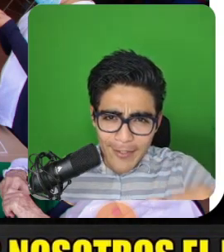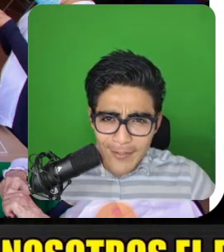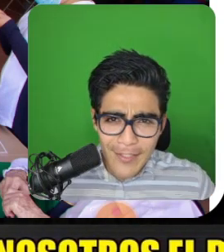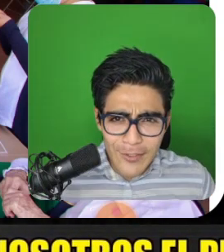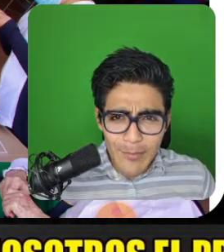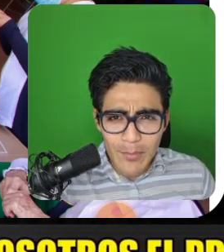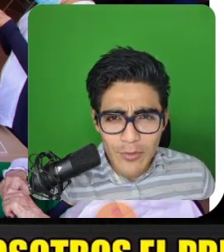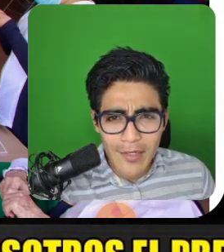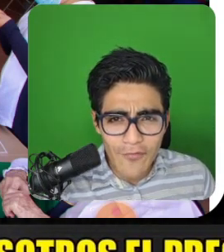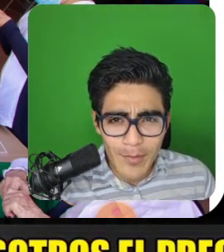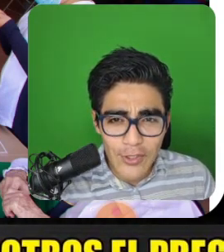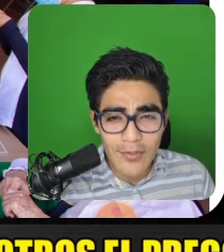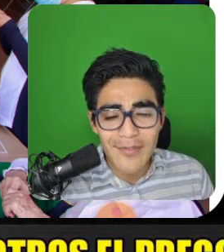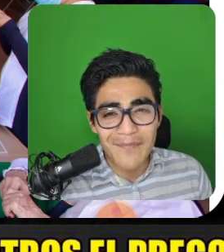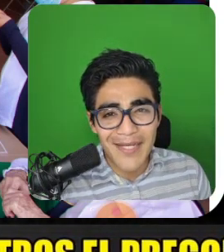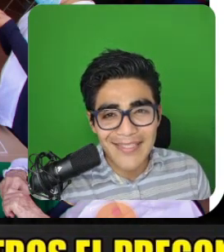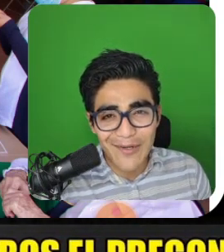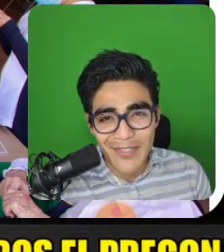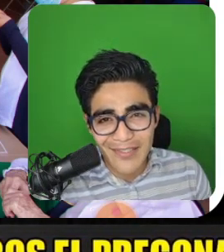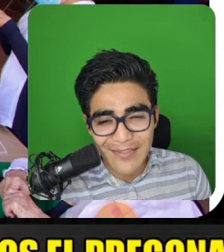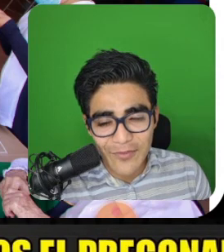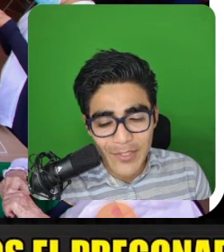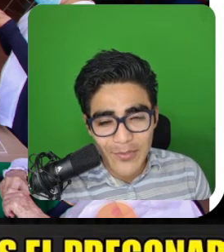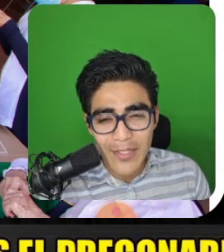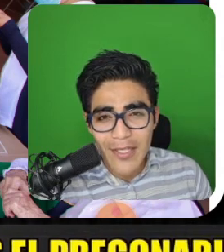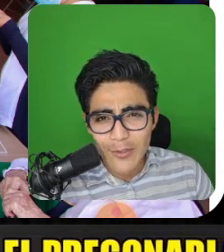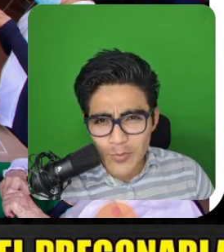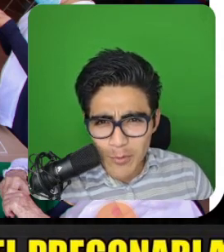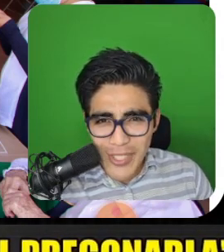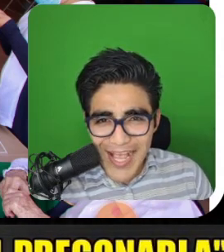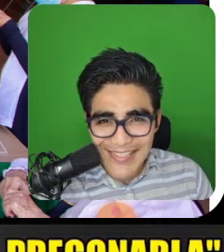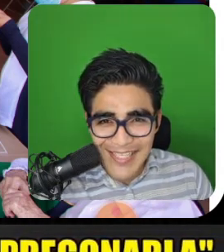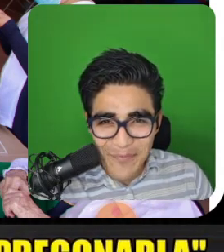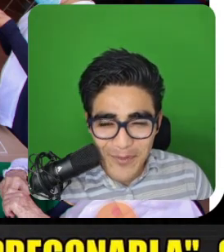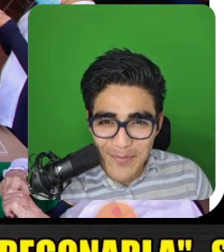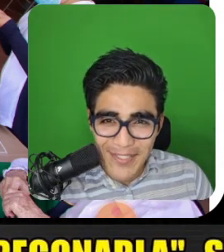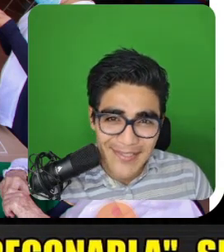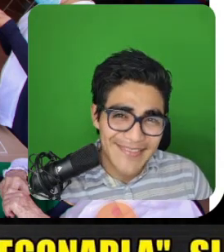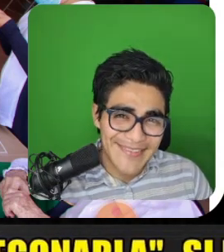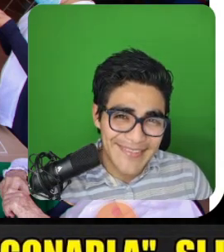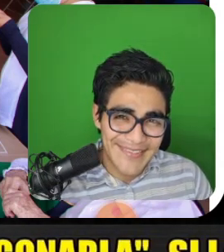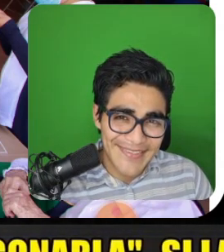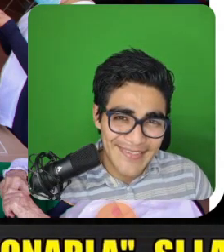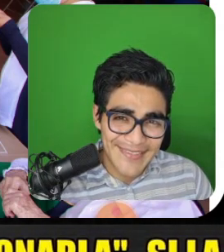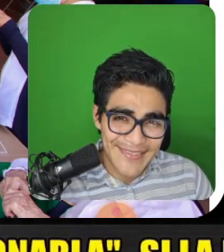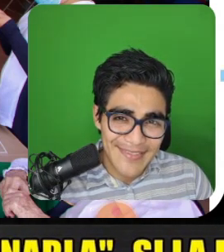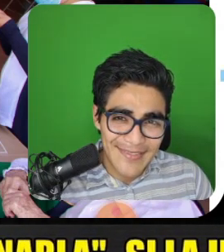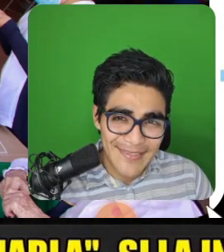Recuerden, estamos en busca de la información para esta cuarta transformación. Nos vemos hasta la próxima.